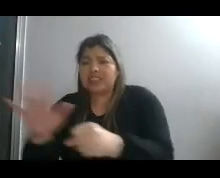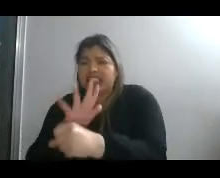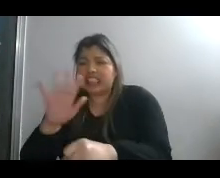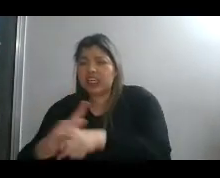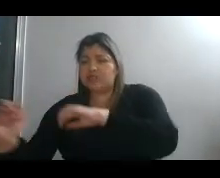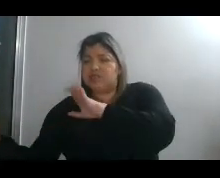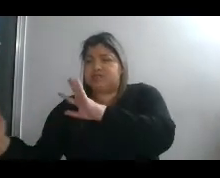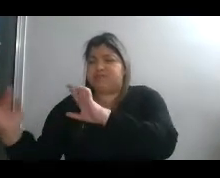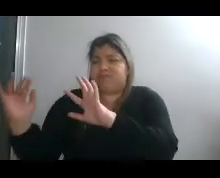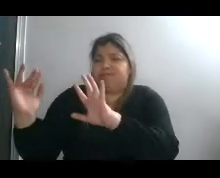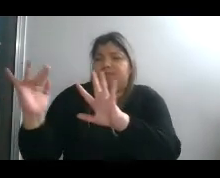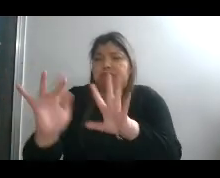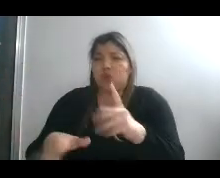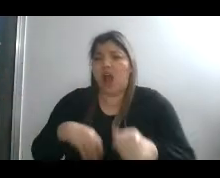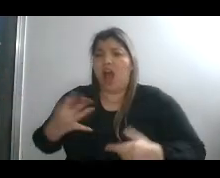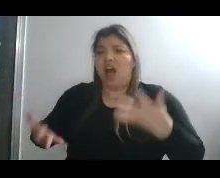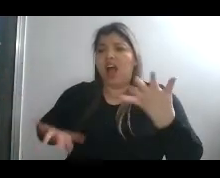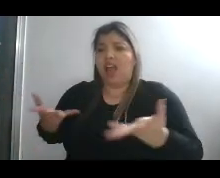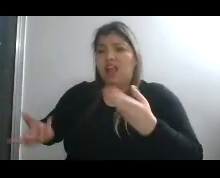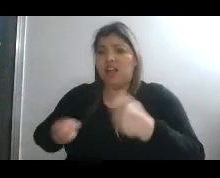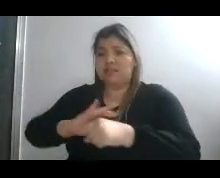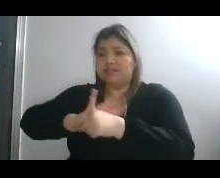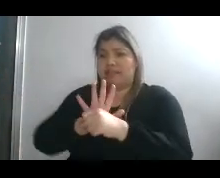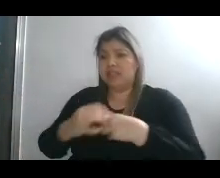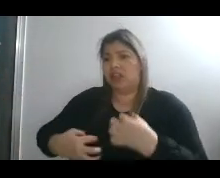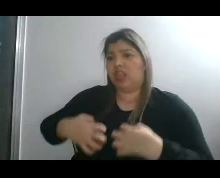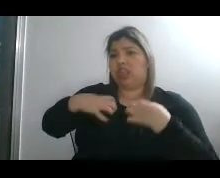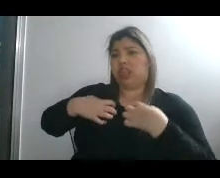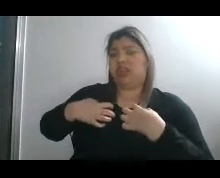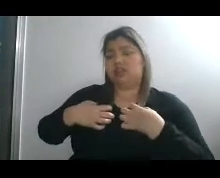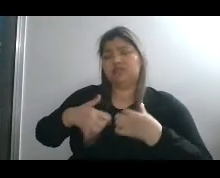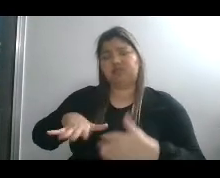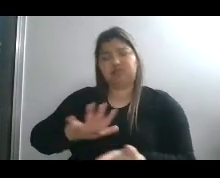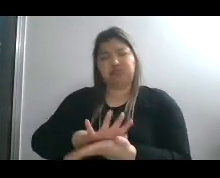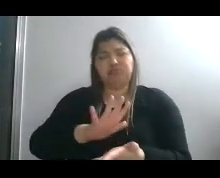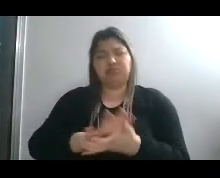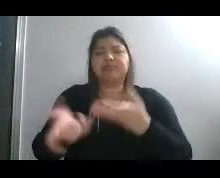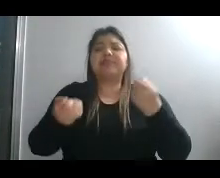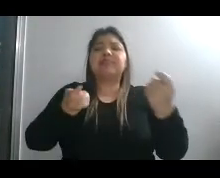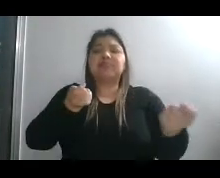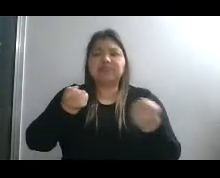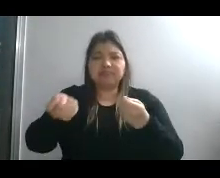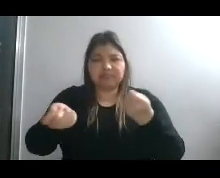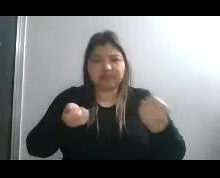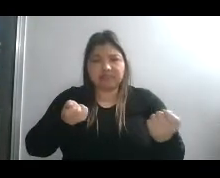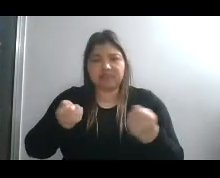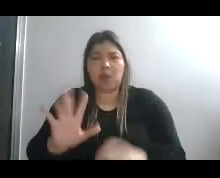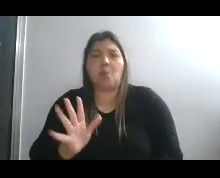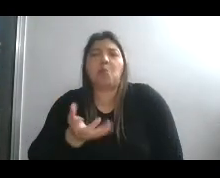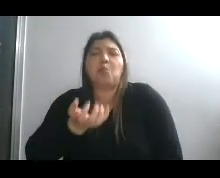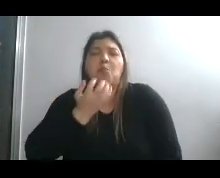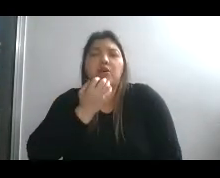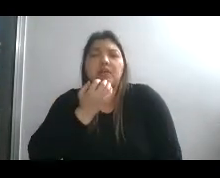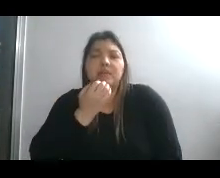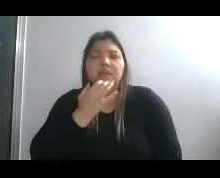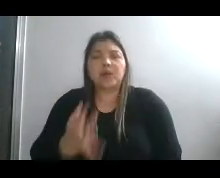¿Qué nos podría poner a nosotros en capacidad de sobretensión? Por ejemplo, la atención